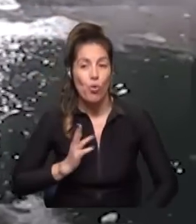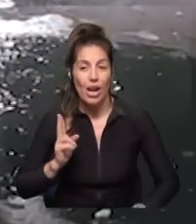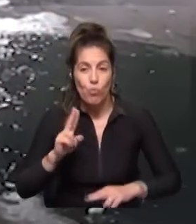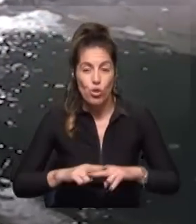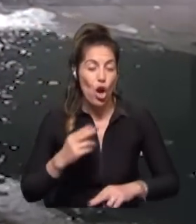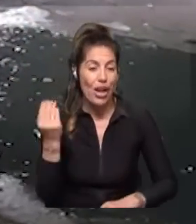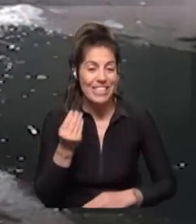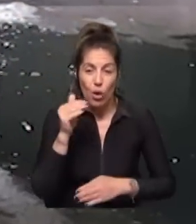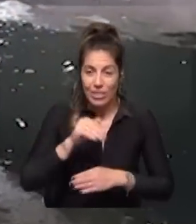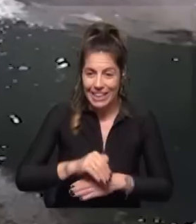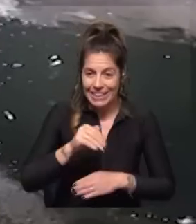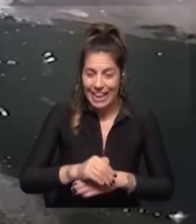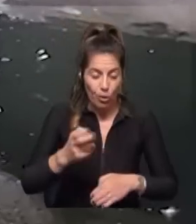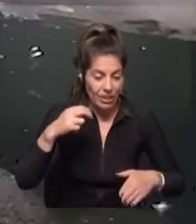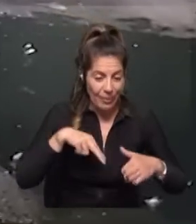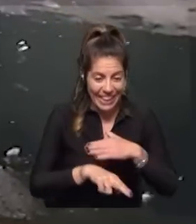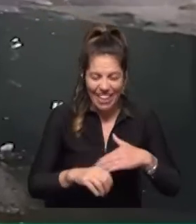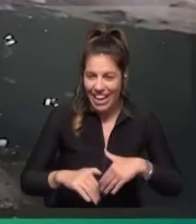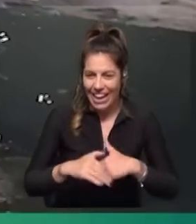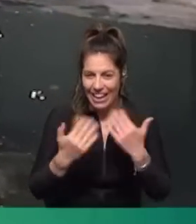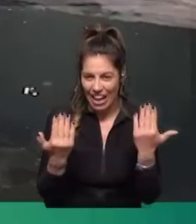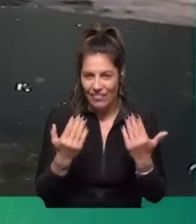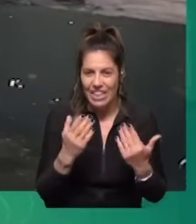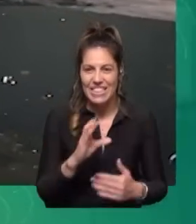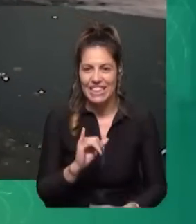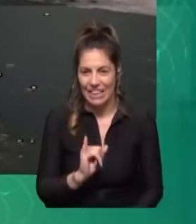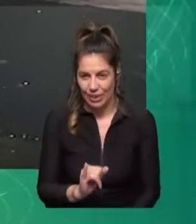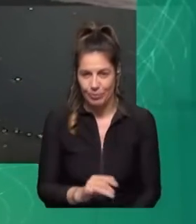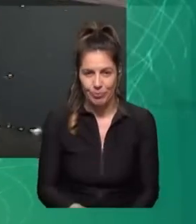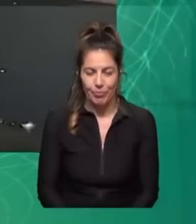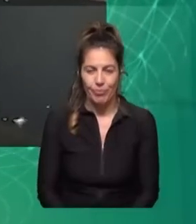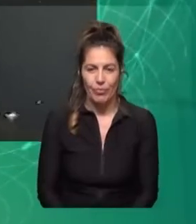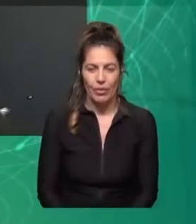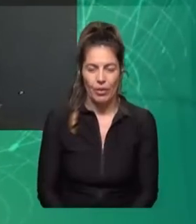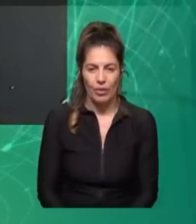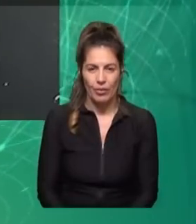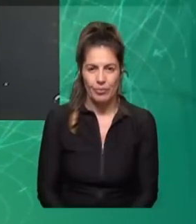el sábado de tarde cuando estaba internada grave en un centro de salud